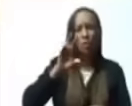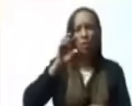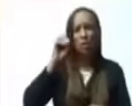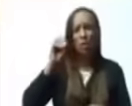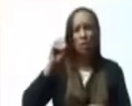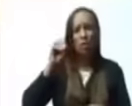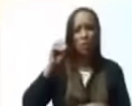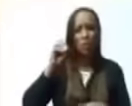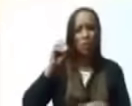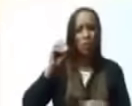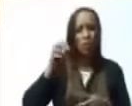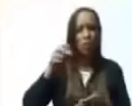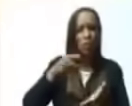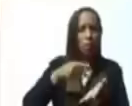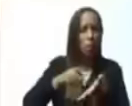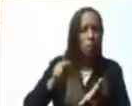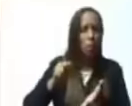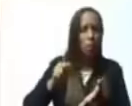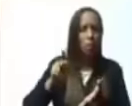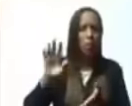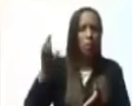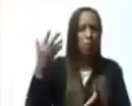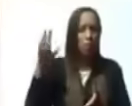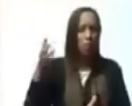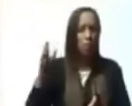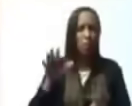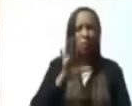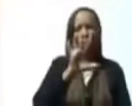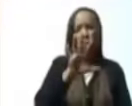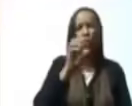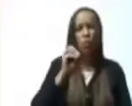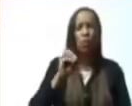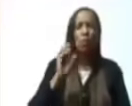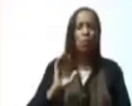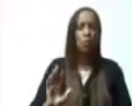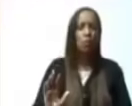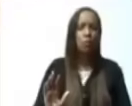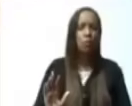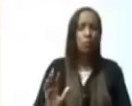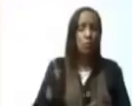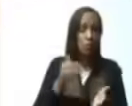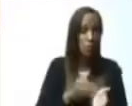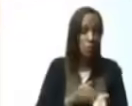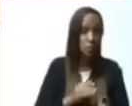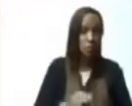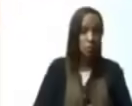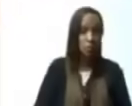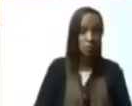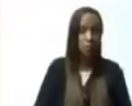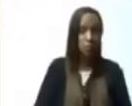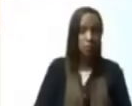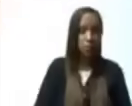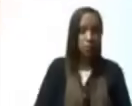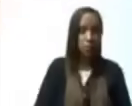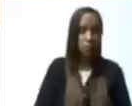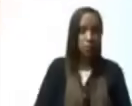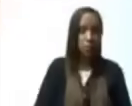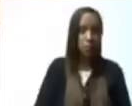no han trabajado para alcanzar eso porque cento los maestros los médicos no soportan esa